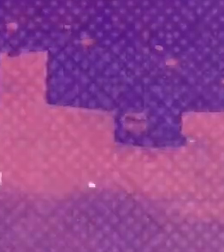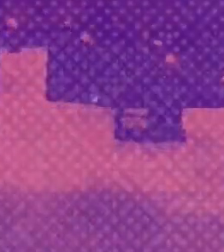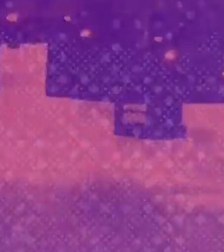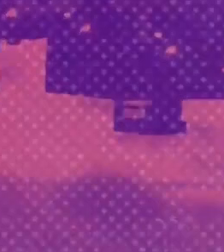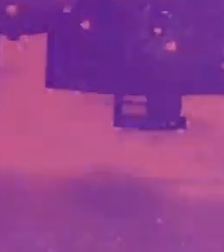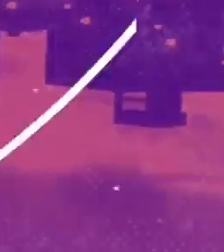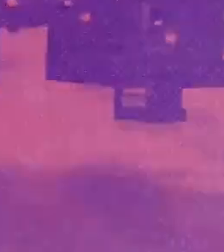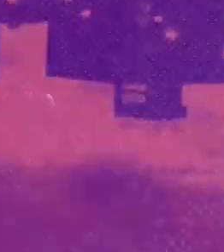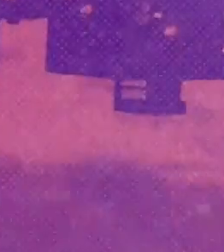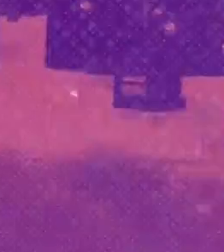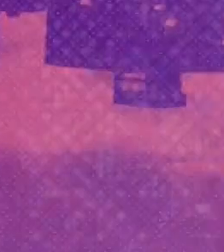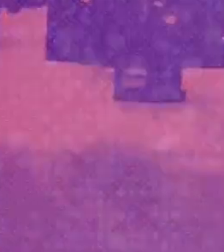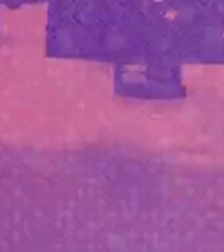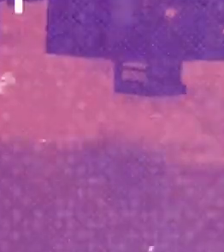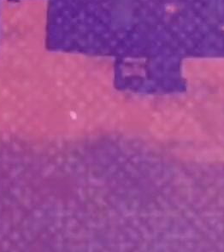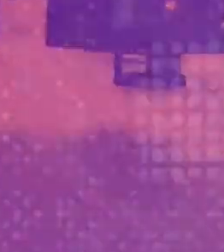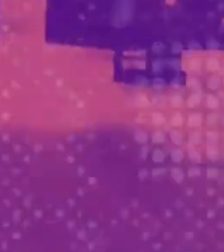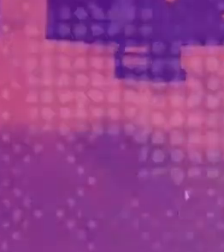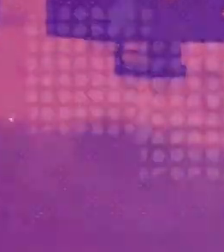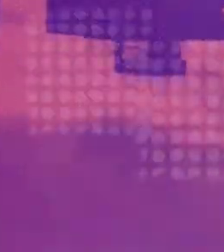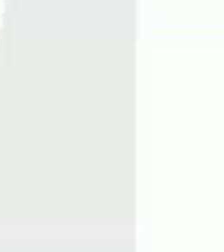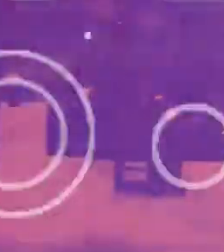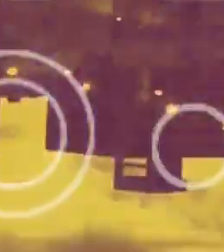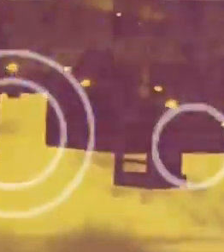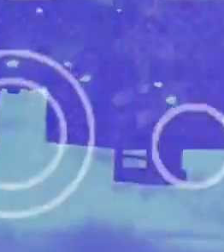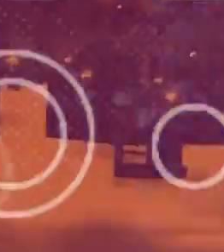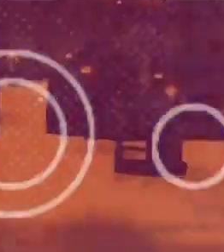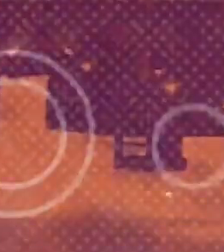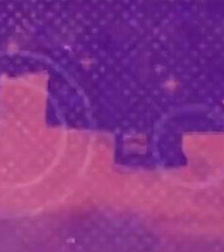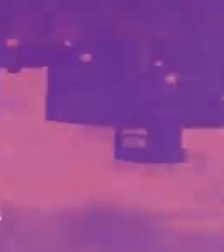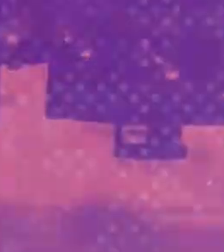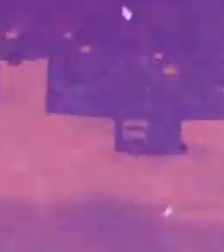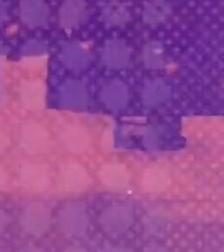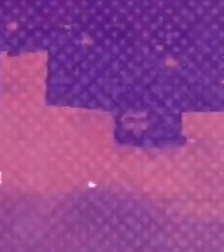Fundí la chiva, bajo por la rambla, el paisaje respira.